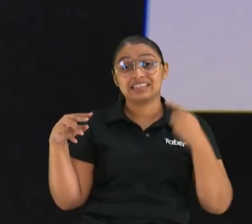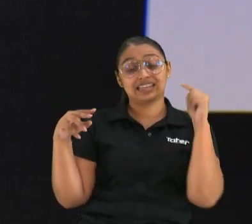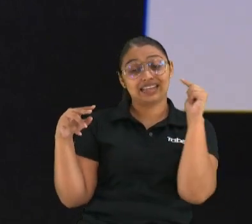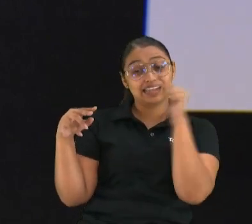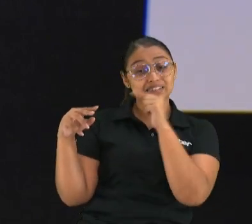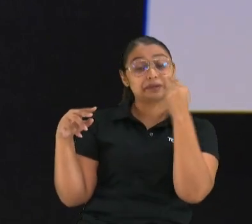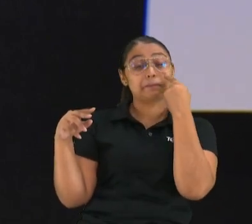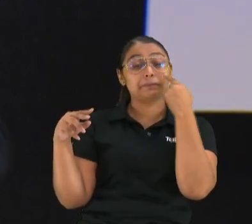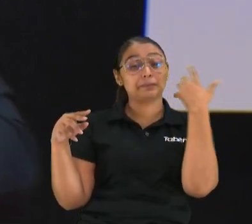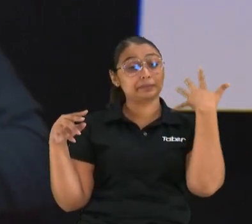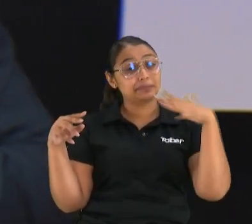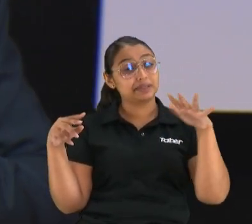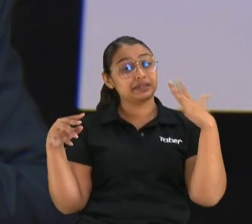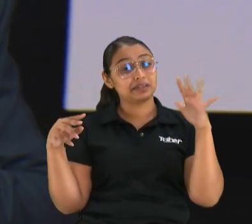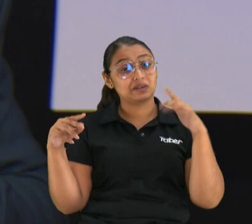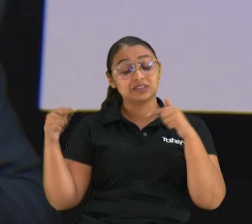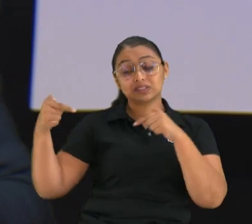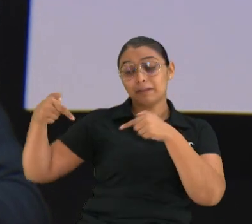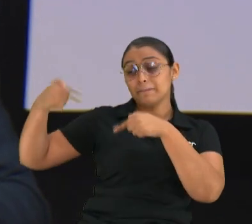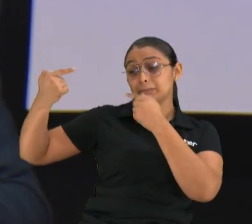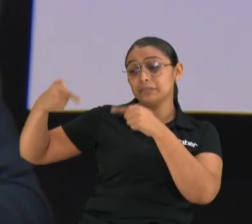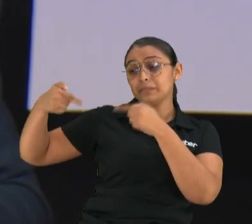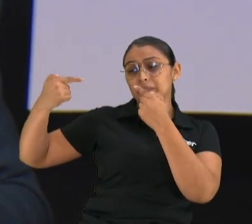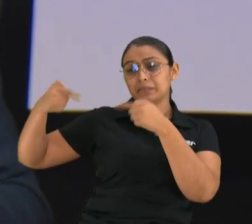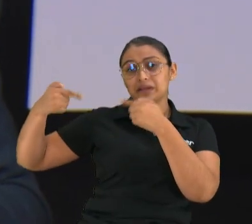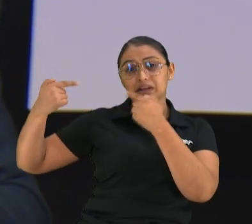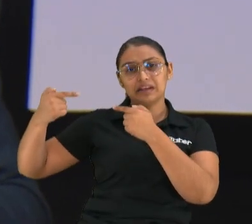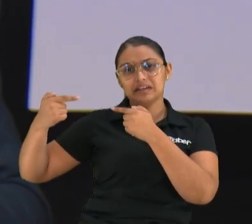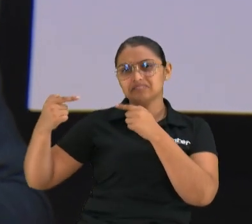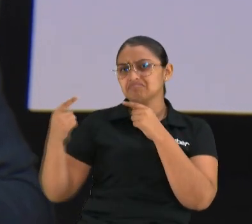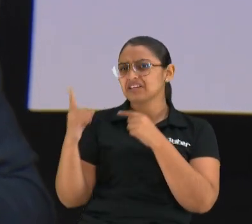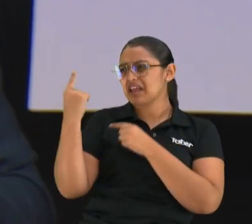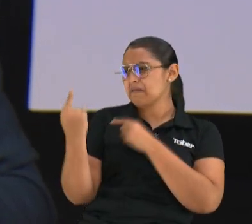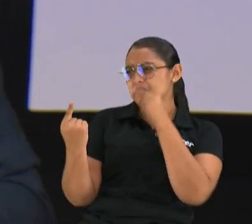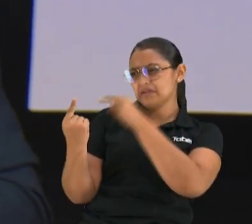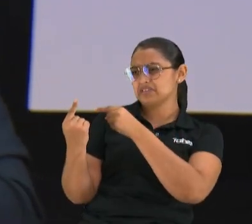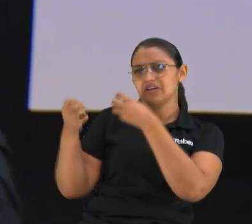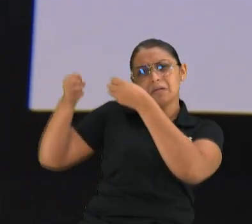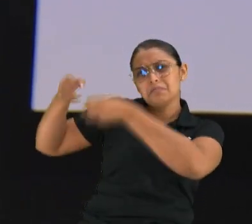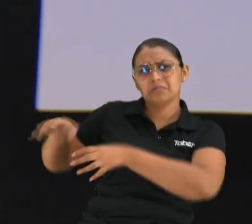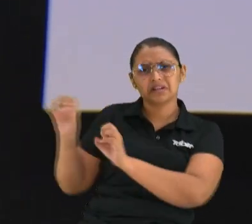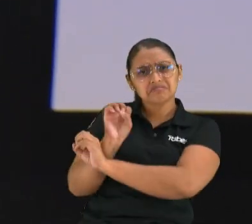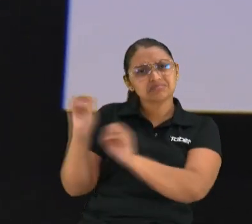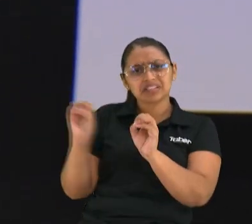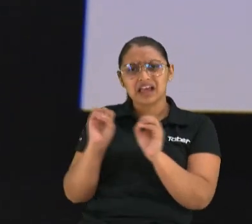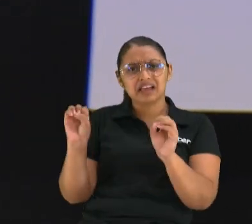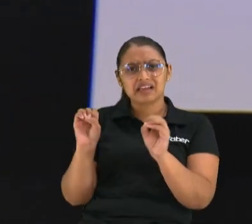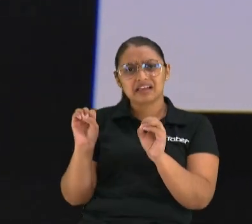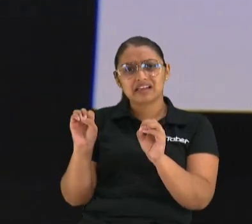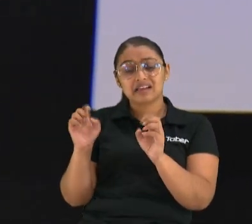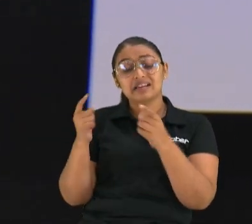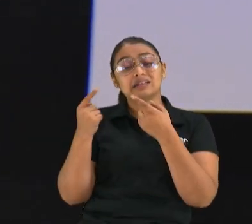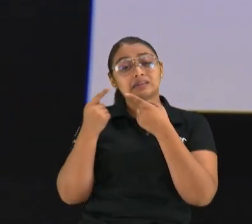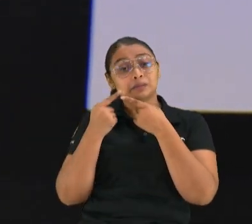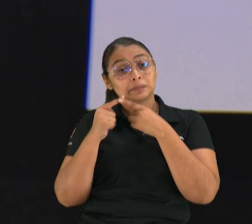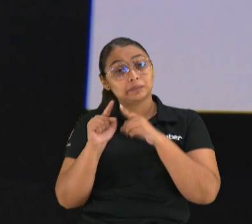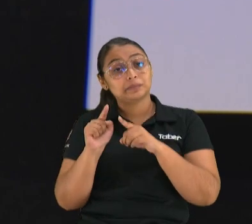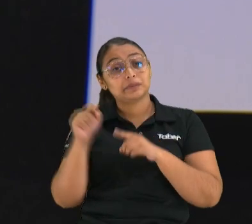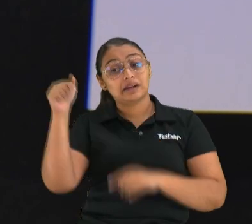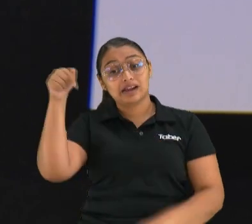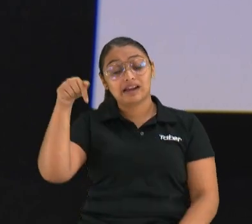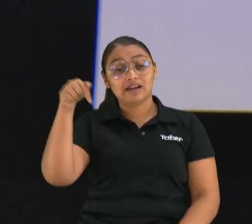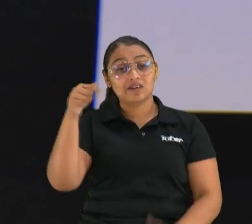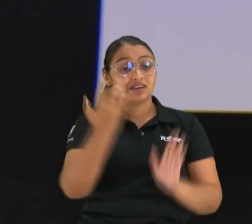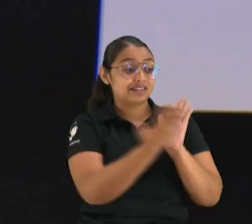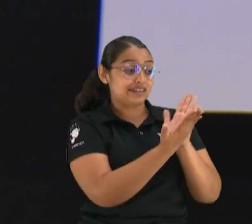que pelearse con alguien que no tiene nada que perder el día de hoy quiero recordar lo que la